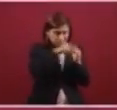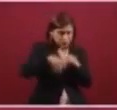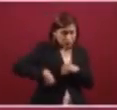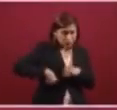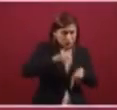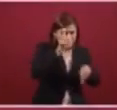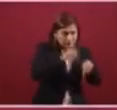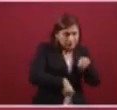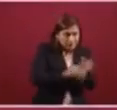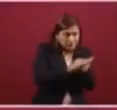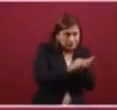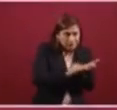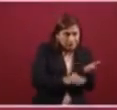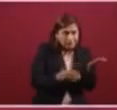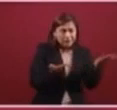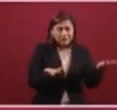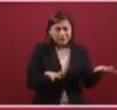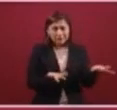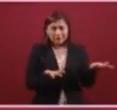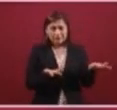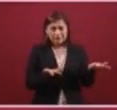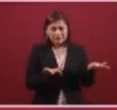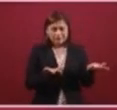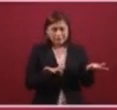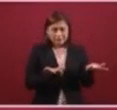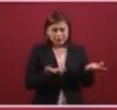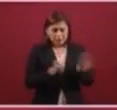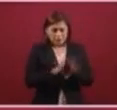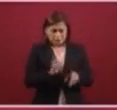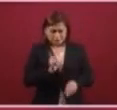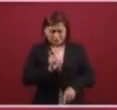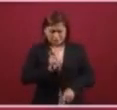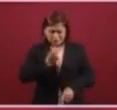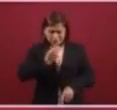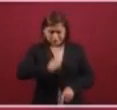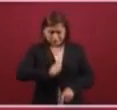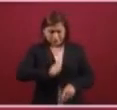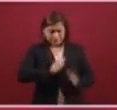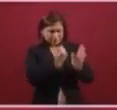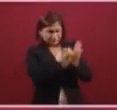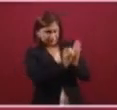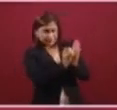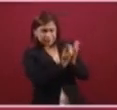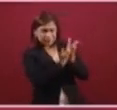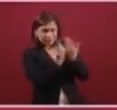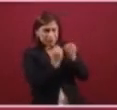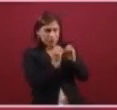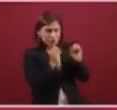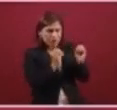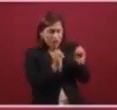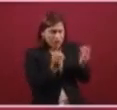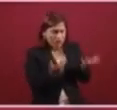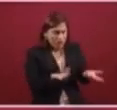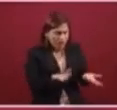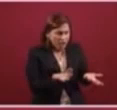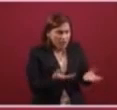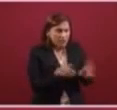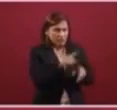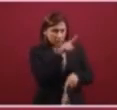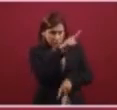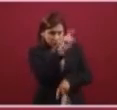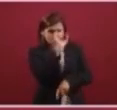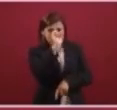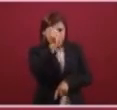de san luís potosí el que aparece en el escudo que ya no está y tú eras presidente municipal